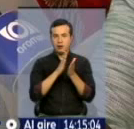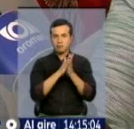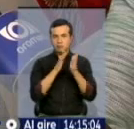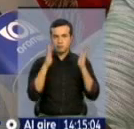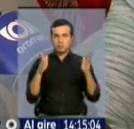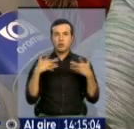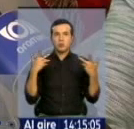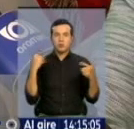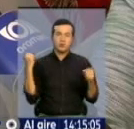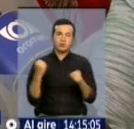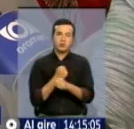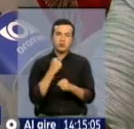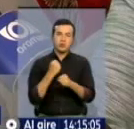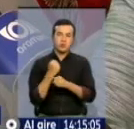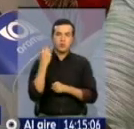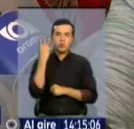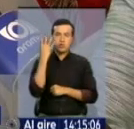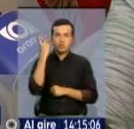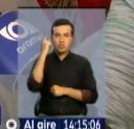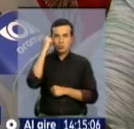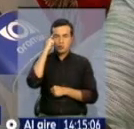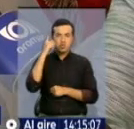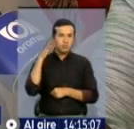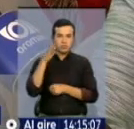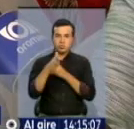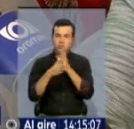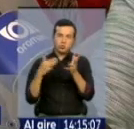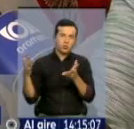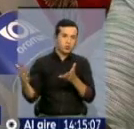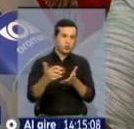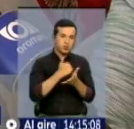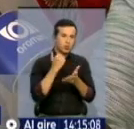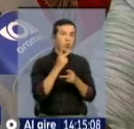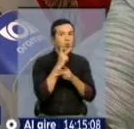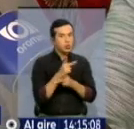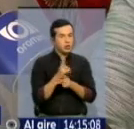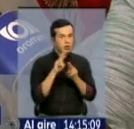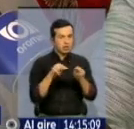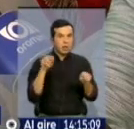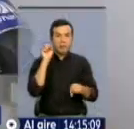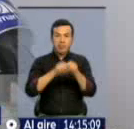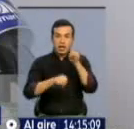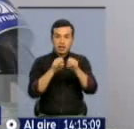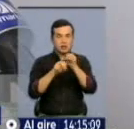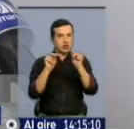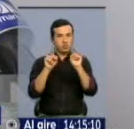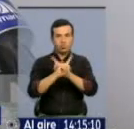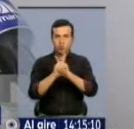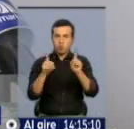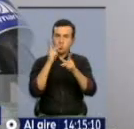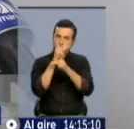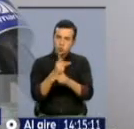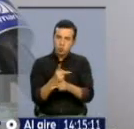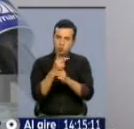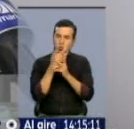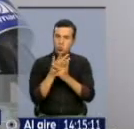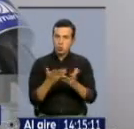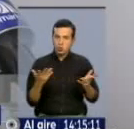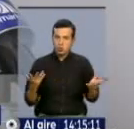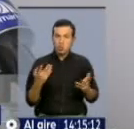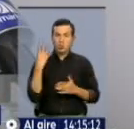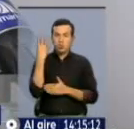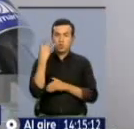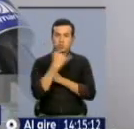junto con estos 4 gobiernos una pesca sostenible? Una pesca que no destruya nuestros mares. Estos 4 países son, o